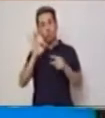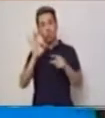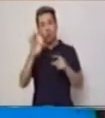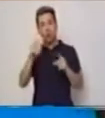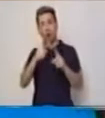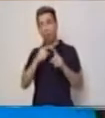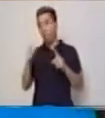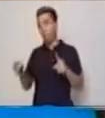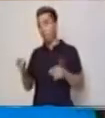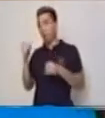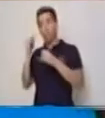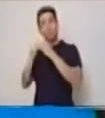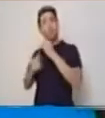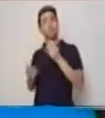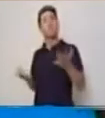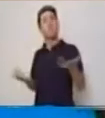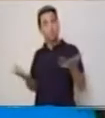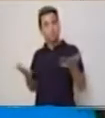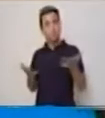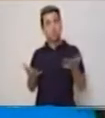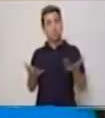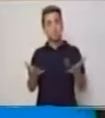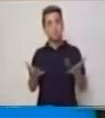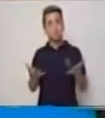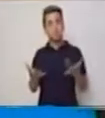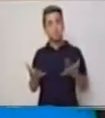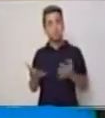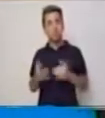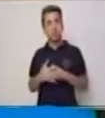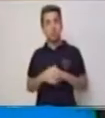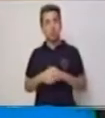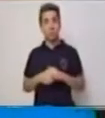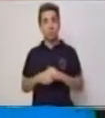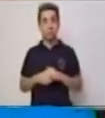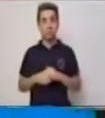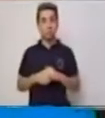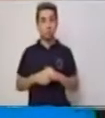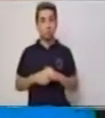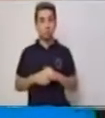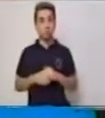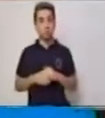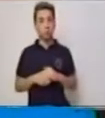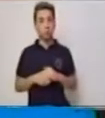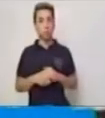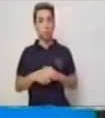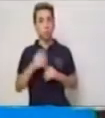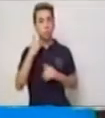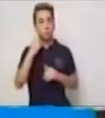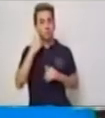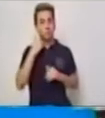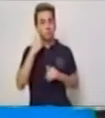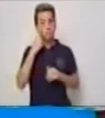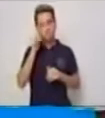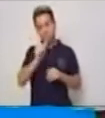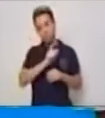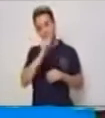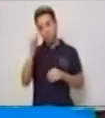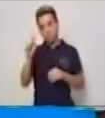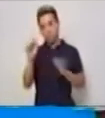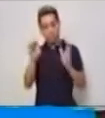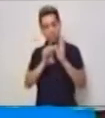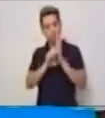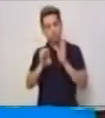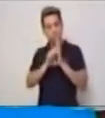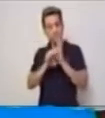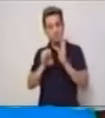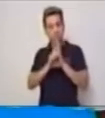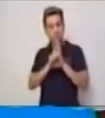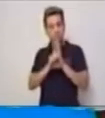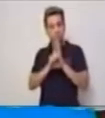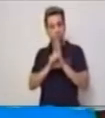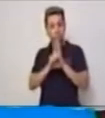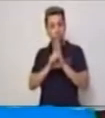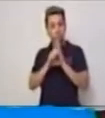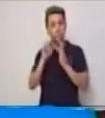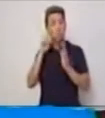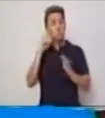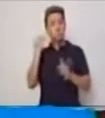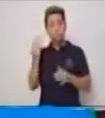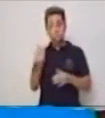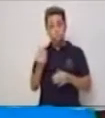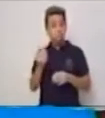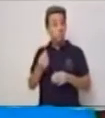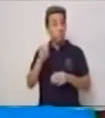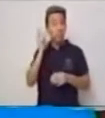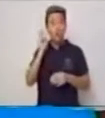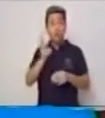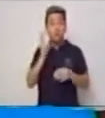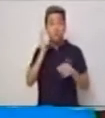y aquí lo colocamos ahora al final. Veamos otro ejemplo, porque el sujeto no siempre va a estar al inicio